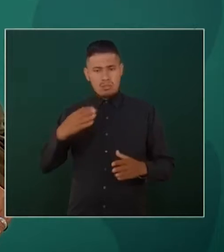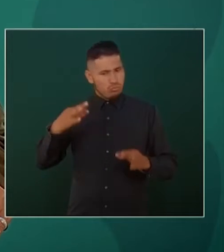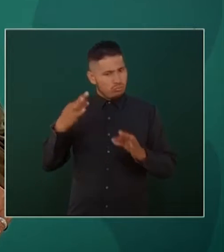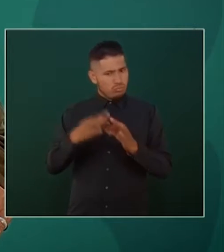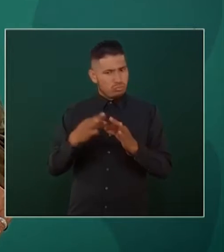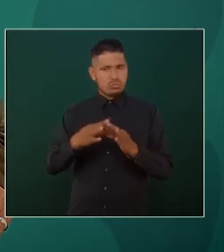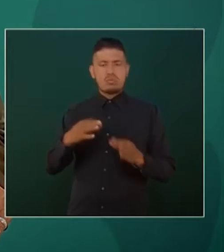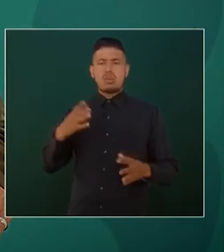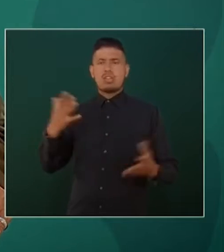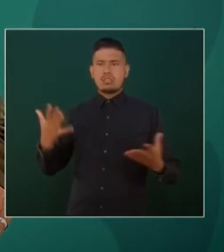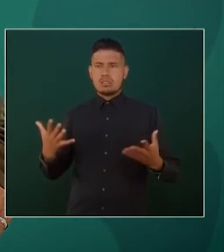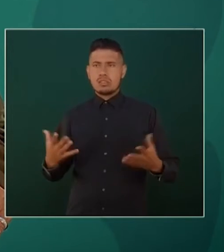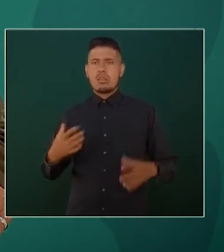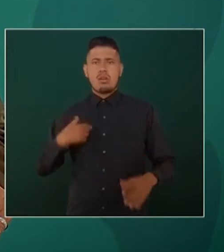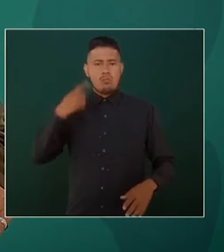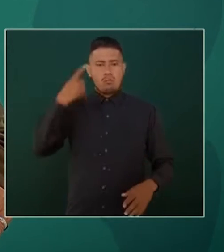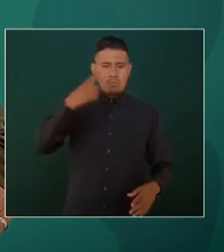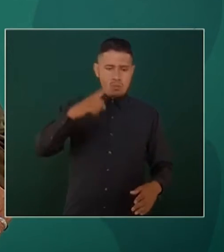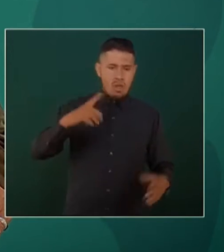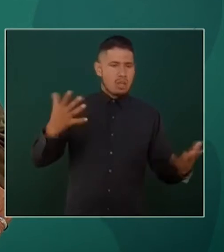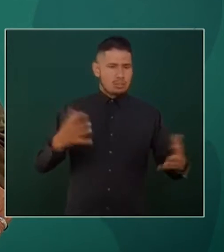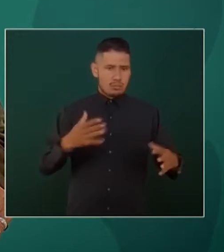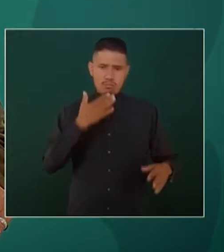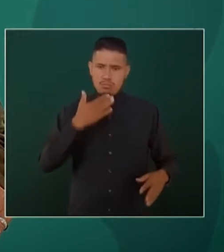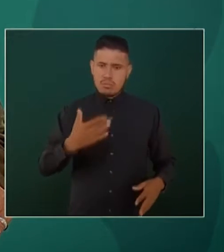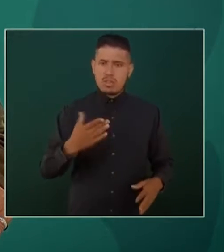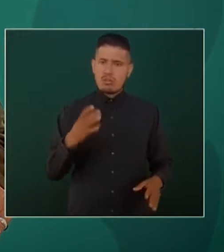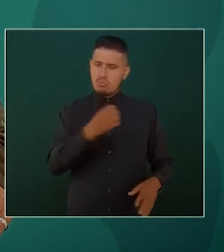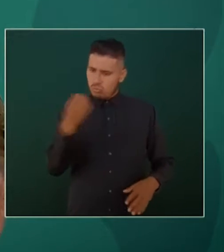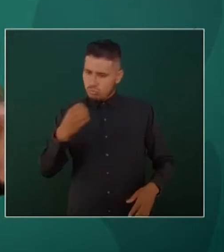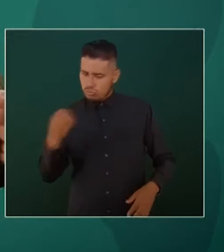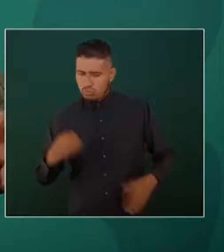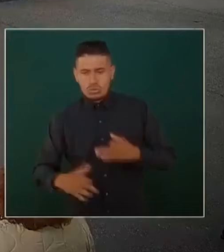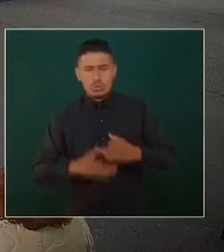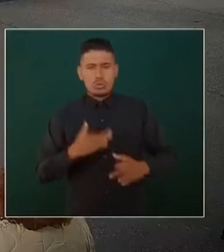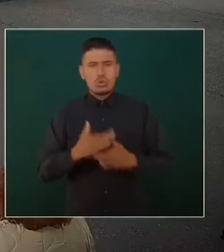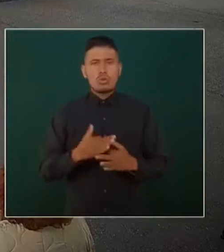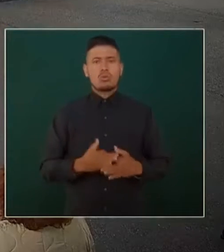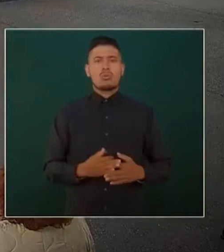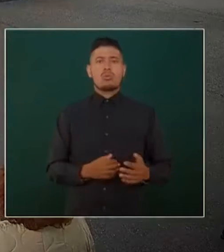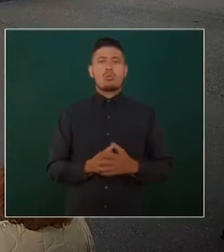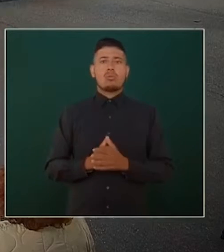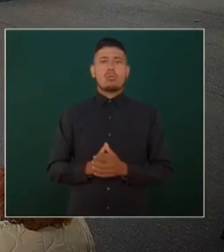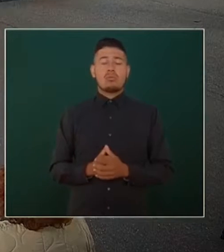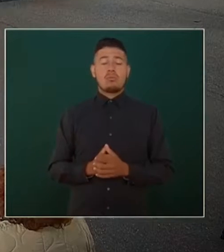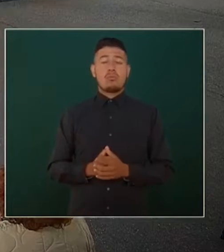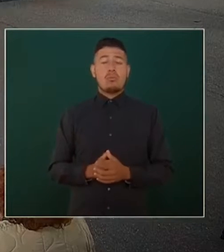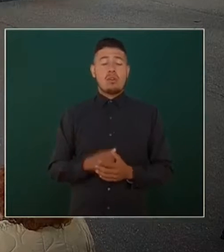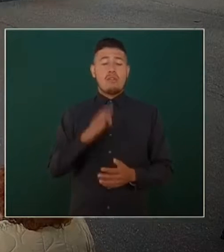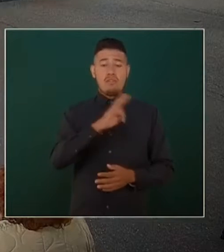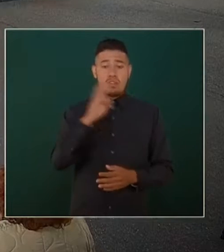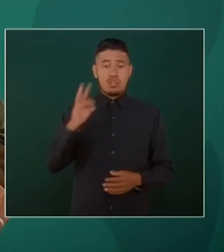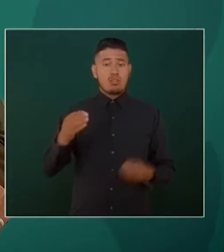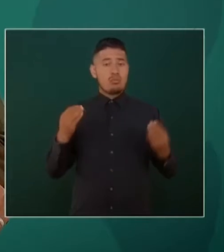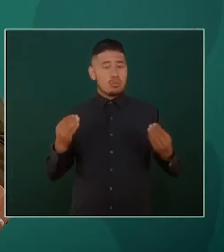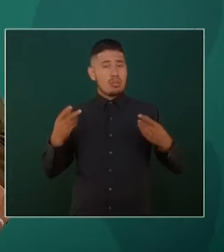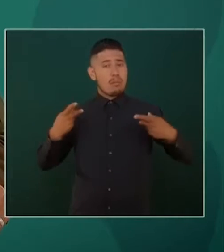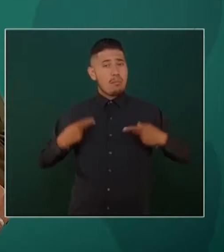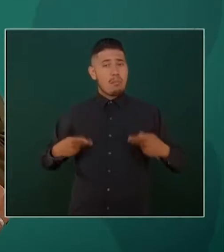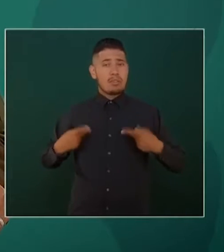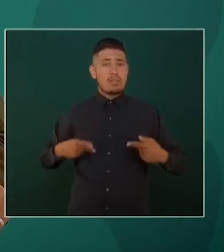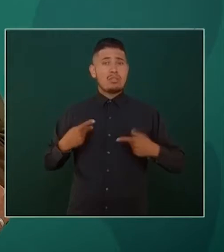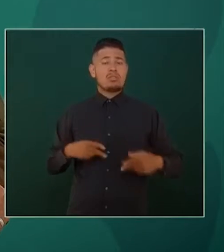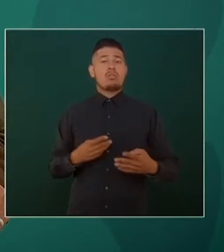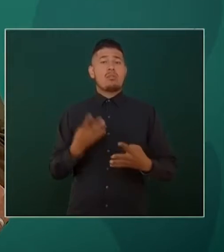cumplía órdenes y tenía como resultado estar en prisión. la fecha tenemos mucho personal